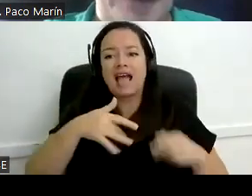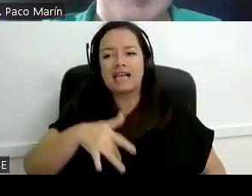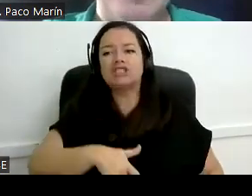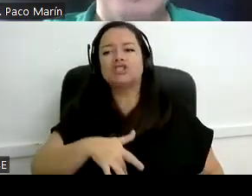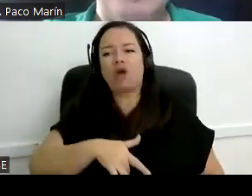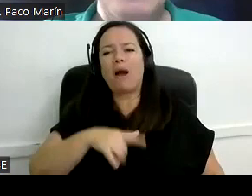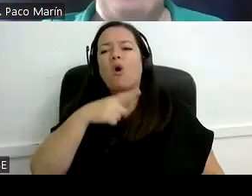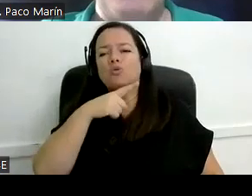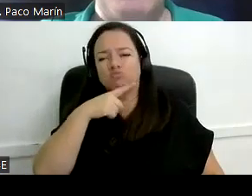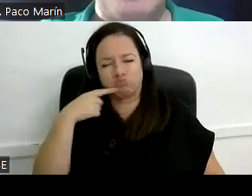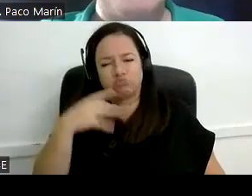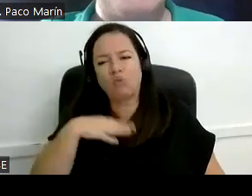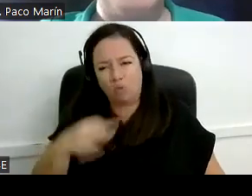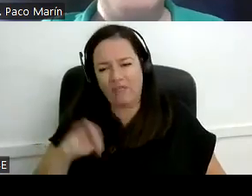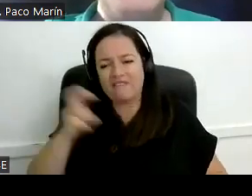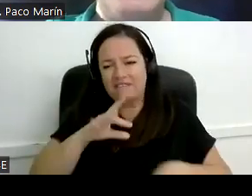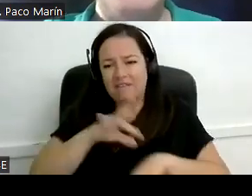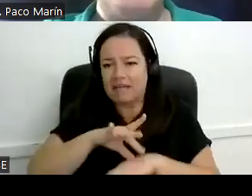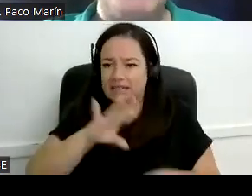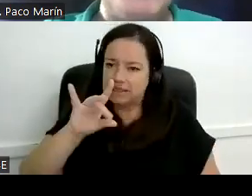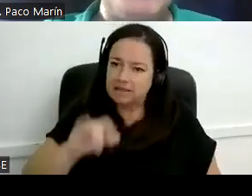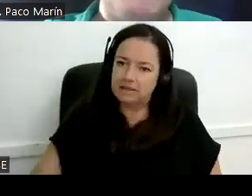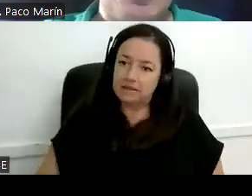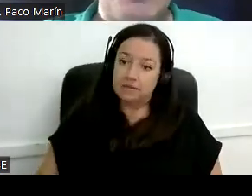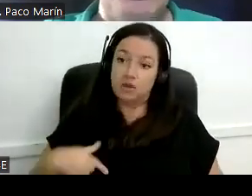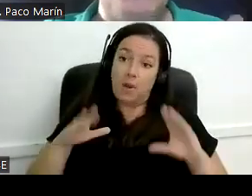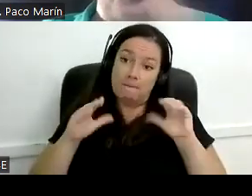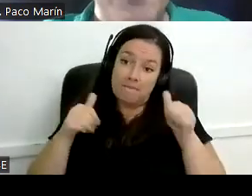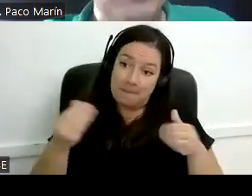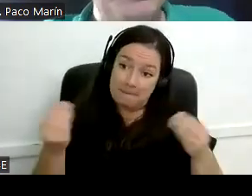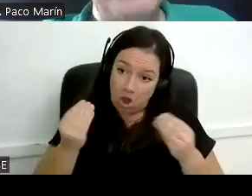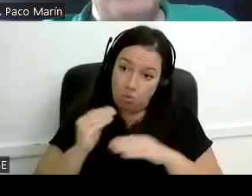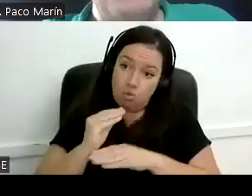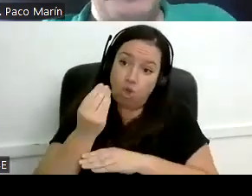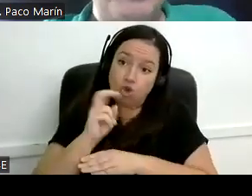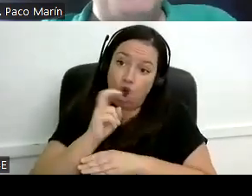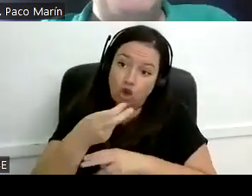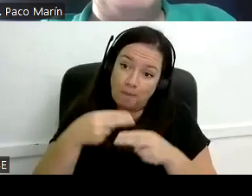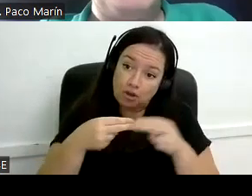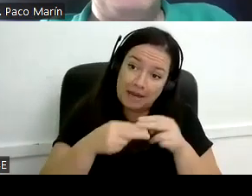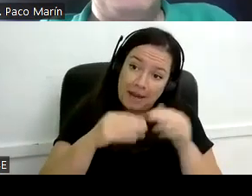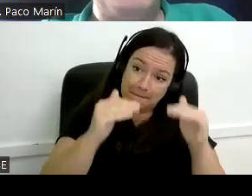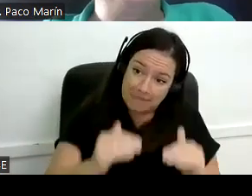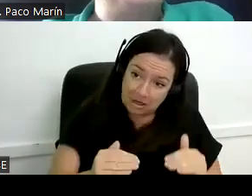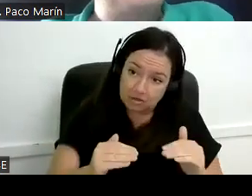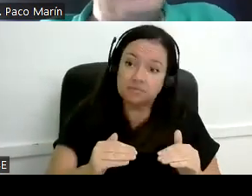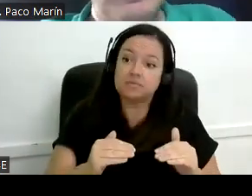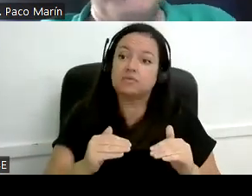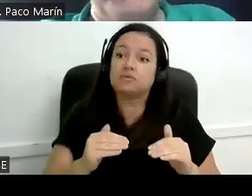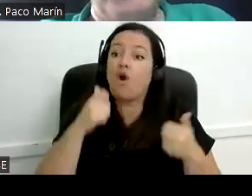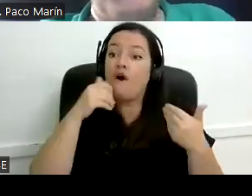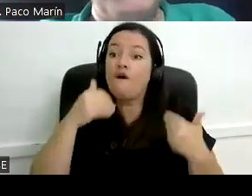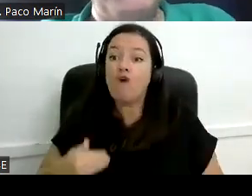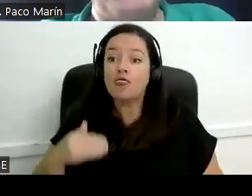puede generarle problemas gástricos. Yo empezaría con productos menos proteicos dentro de Body Mission, con